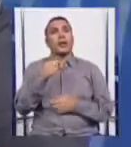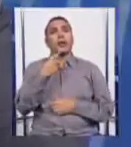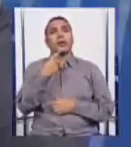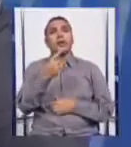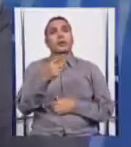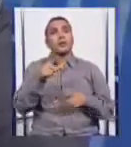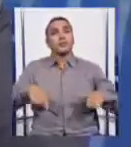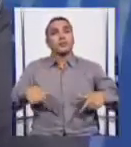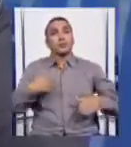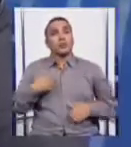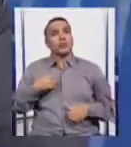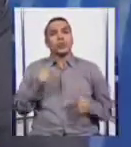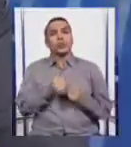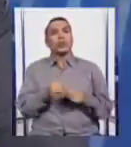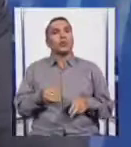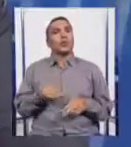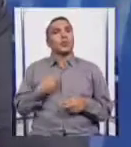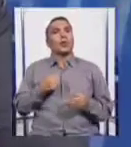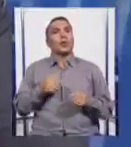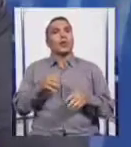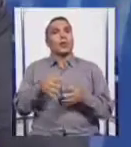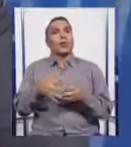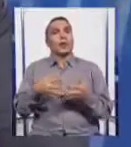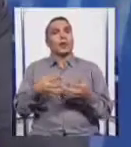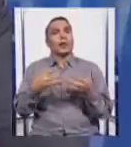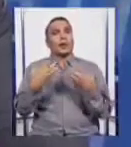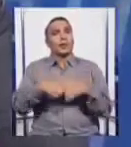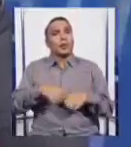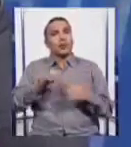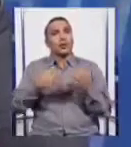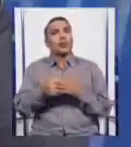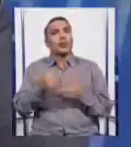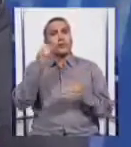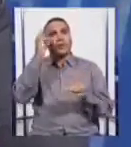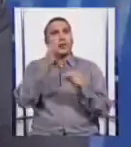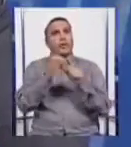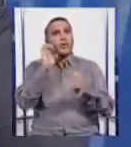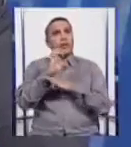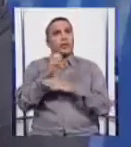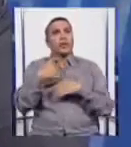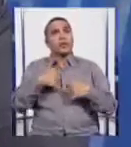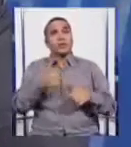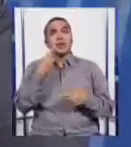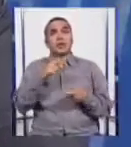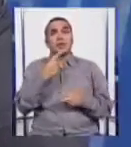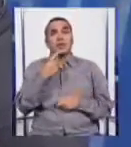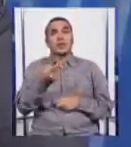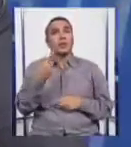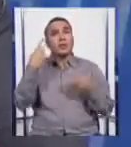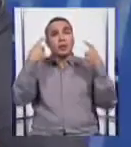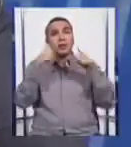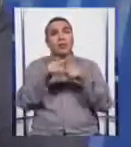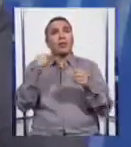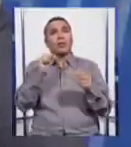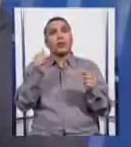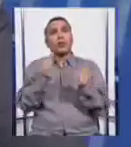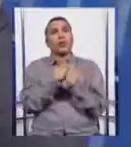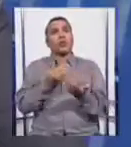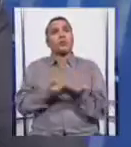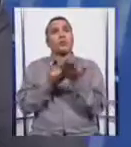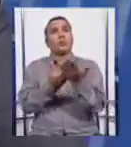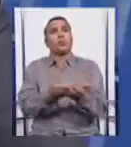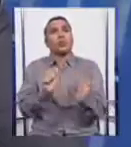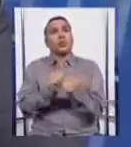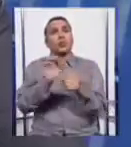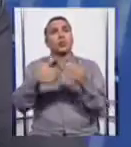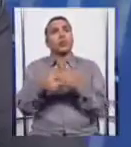Lenín cuenta con el respaldo de empresarios e industriales con fe en el Ecuador. Además, señaló que está de acuerdo con sus propuestas, sobre todo en torno